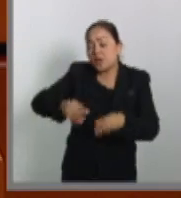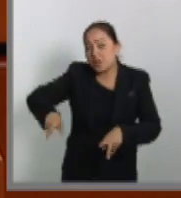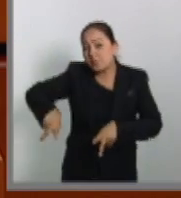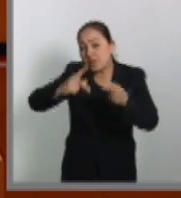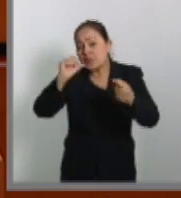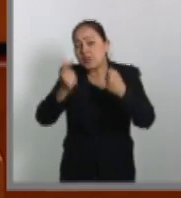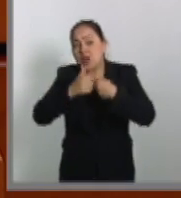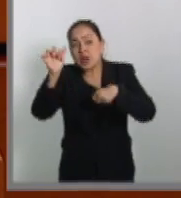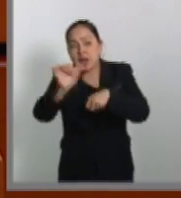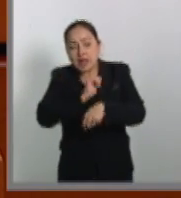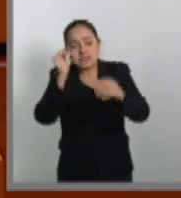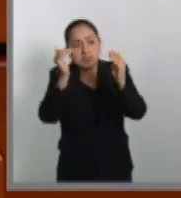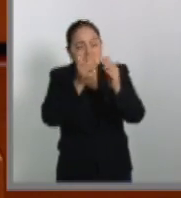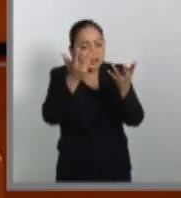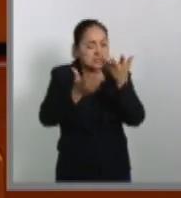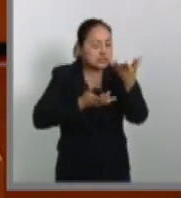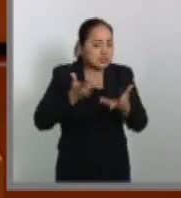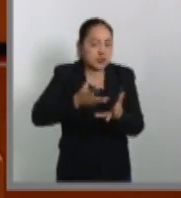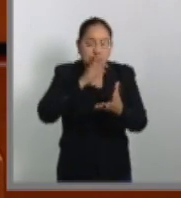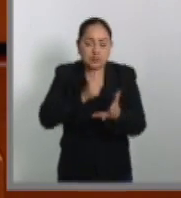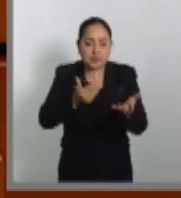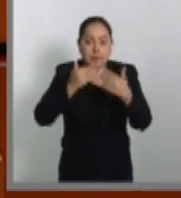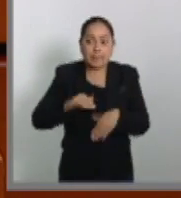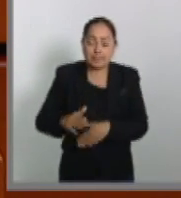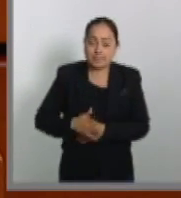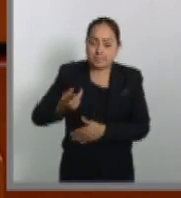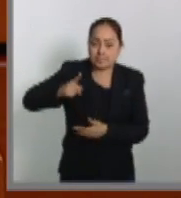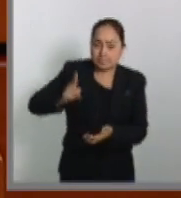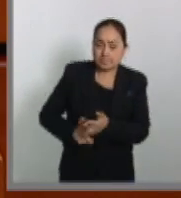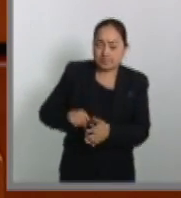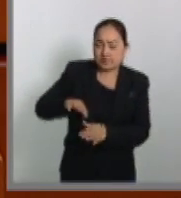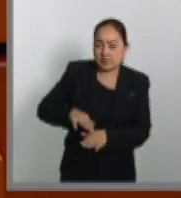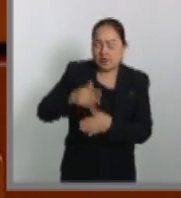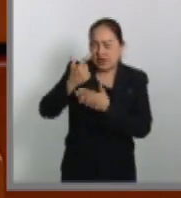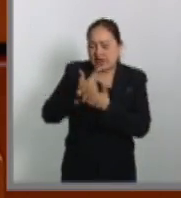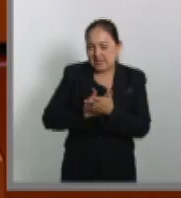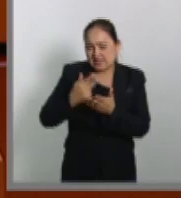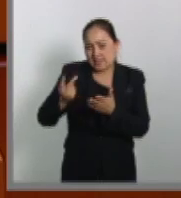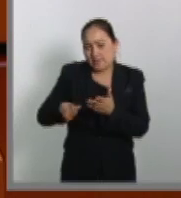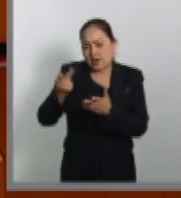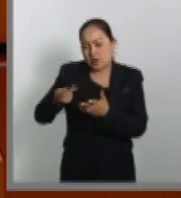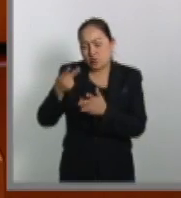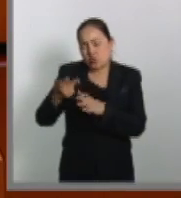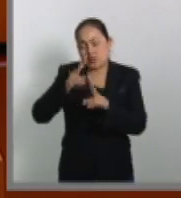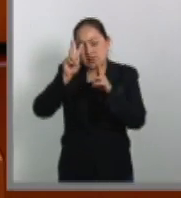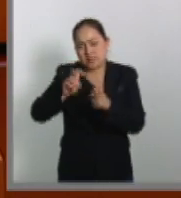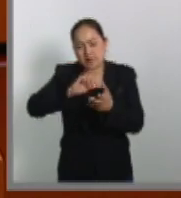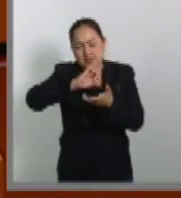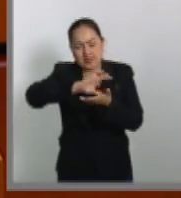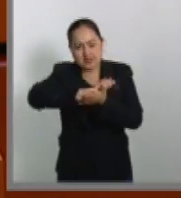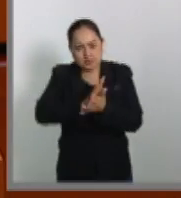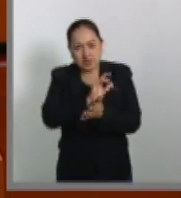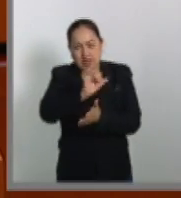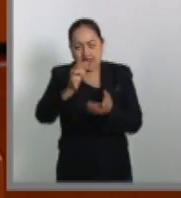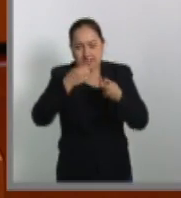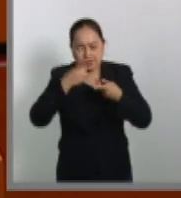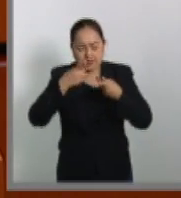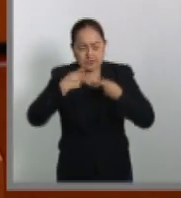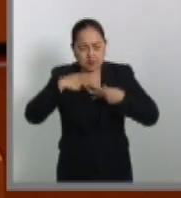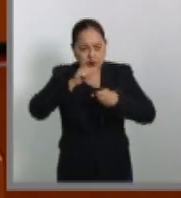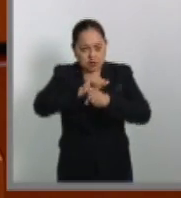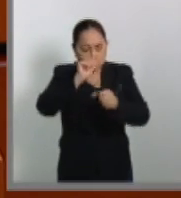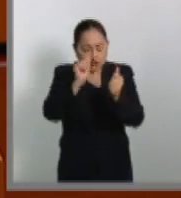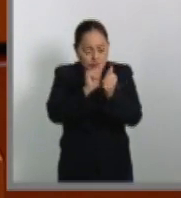solventarlo. De acuerdo al cuestionario sobre discriminación por motivos de discapacidad, existe